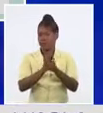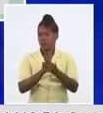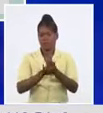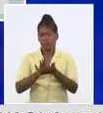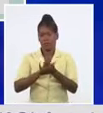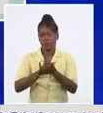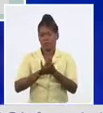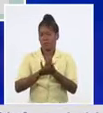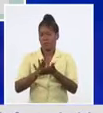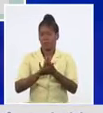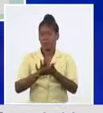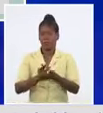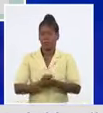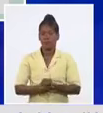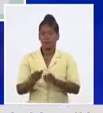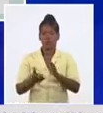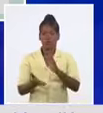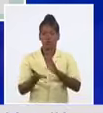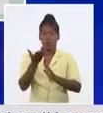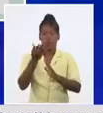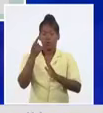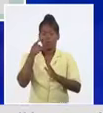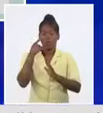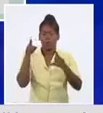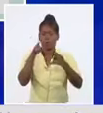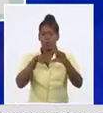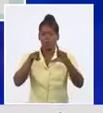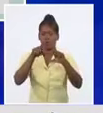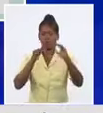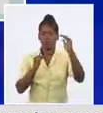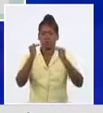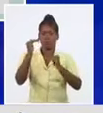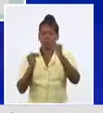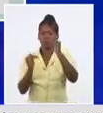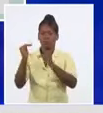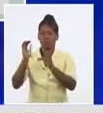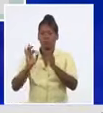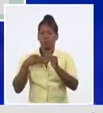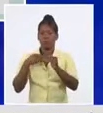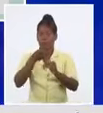Y por encima de la media nacional, que como ya dije, hoy es del